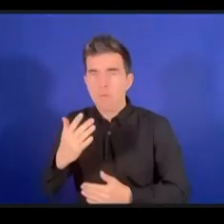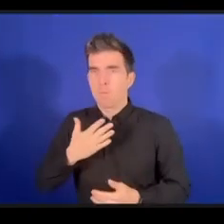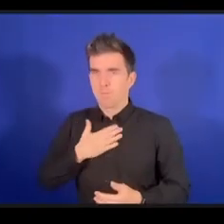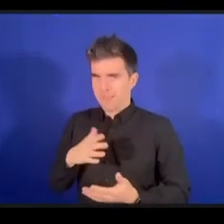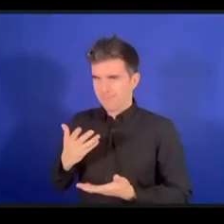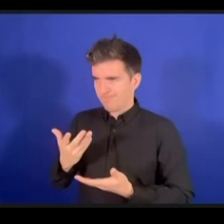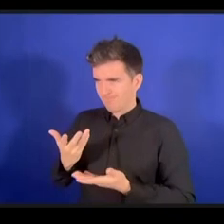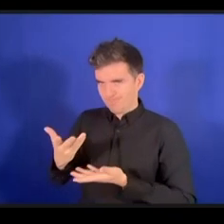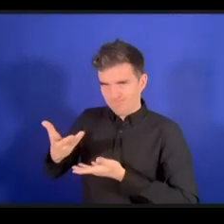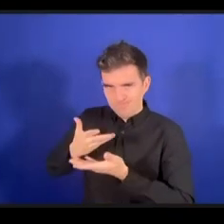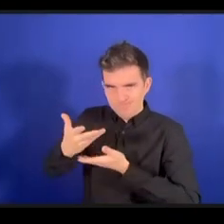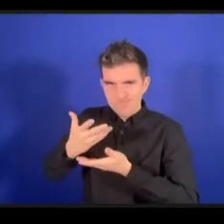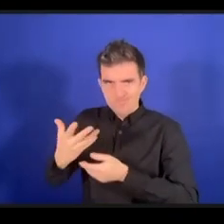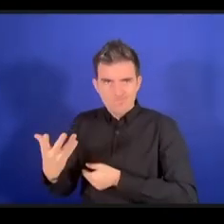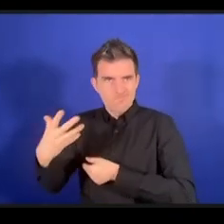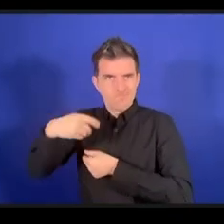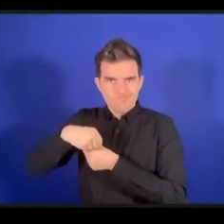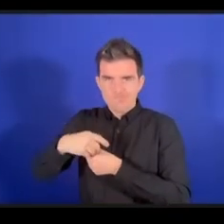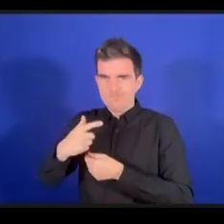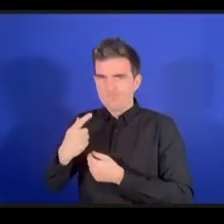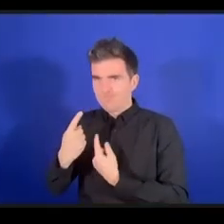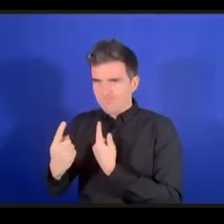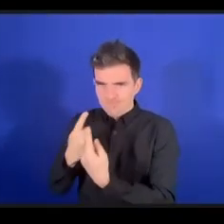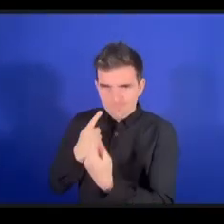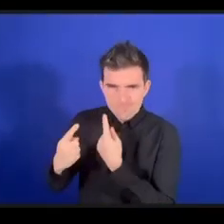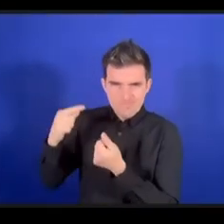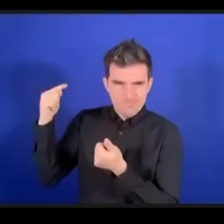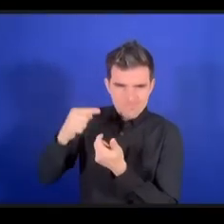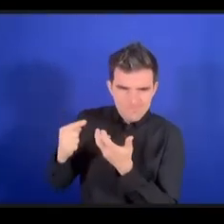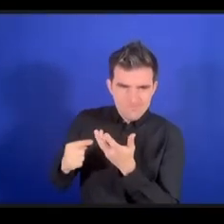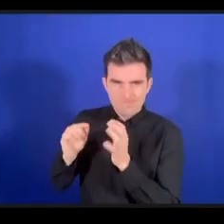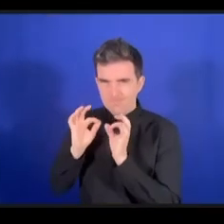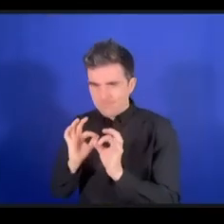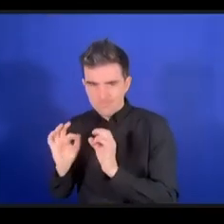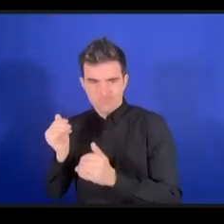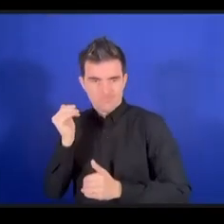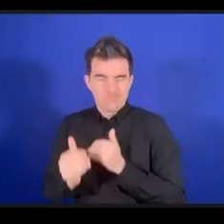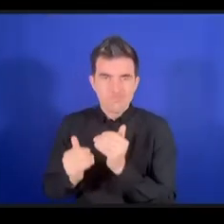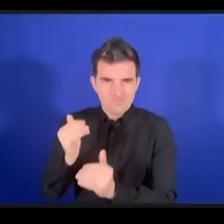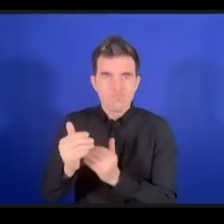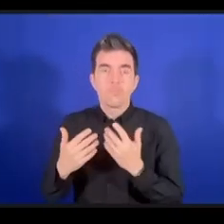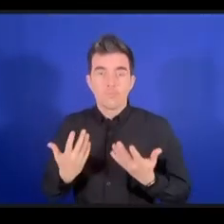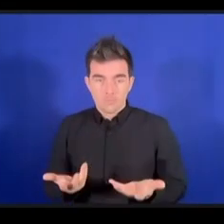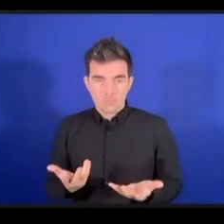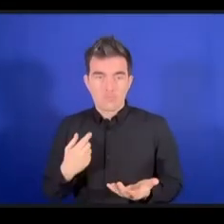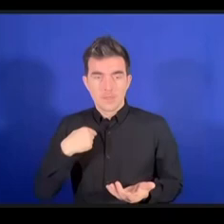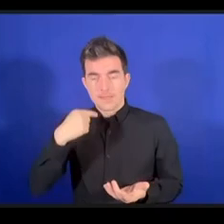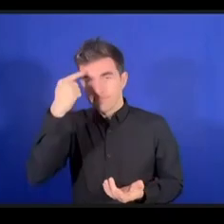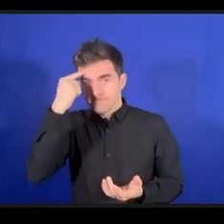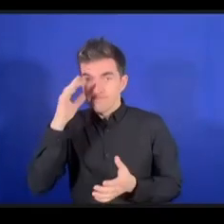con estas iniciativas cuando se trata de la implementación de esos